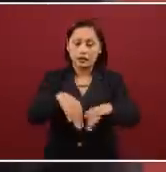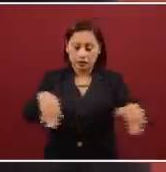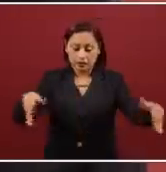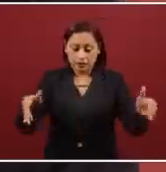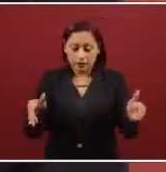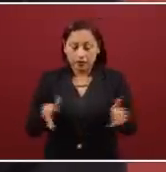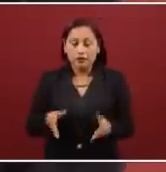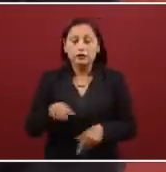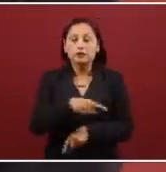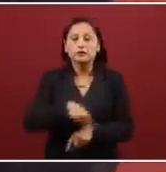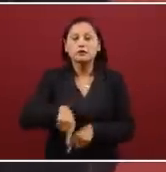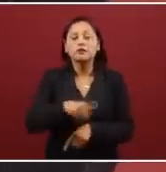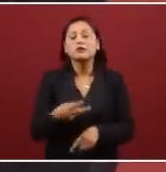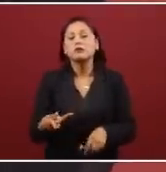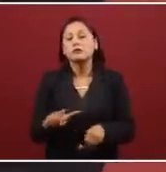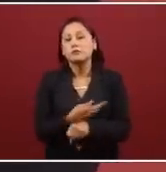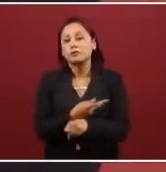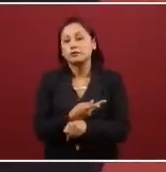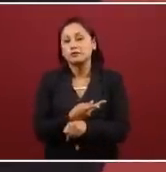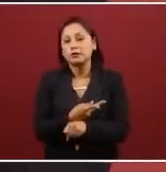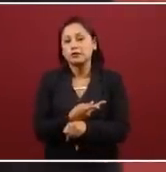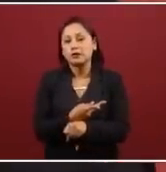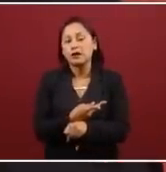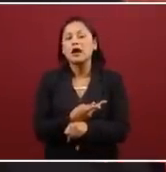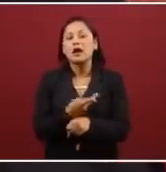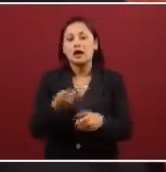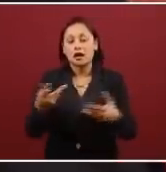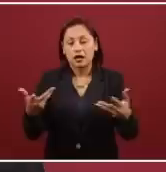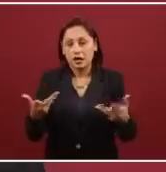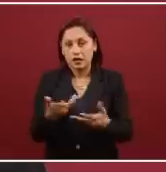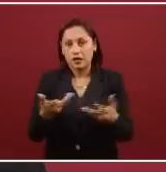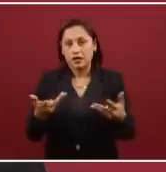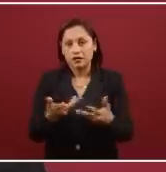las iban a desarrollar.